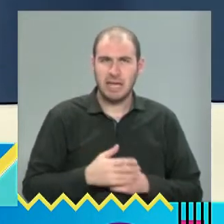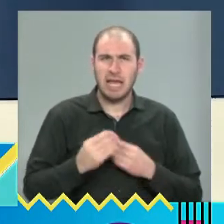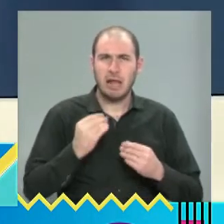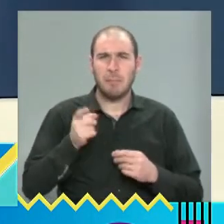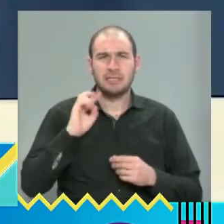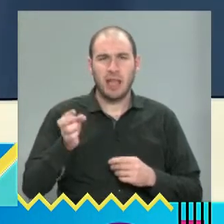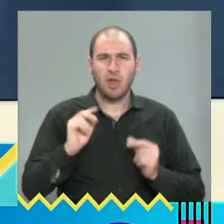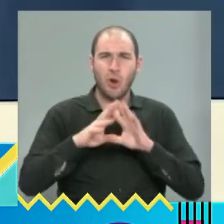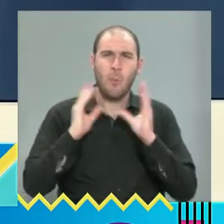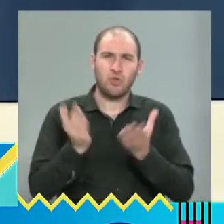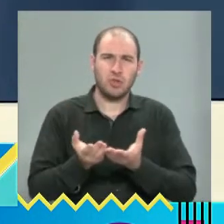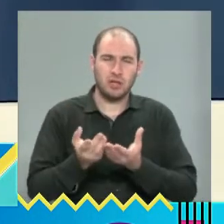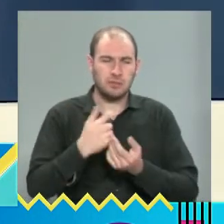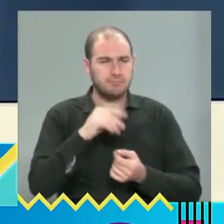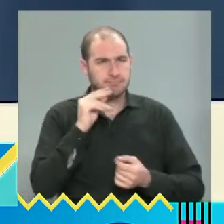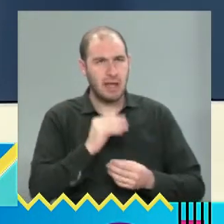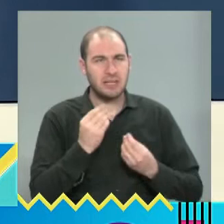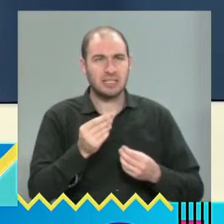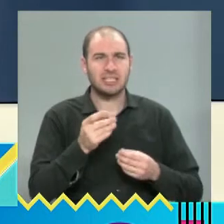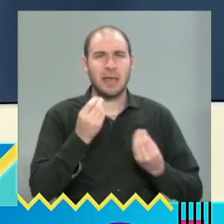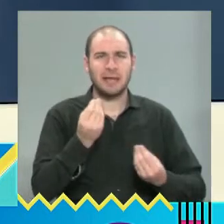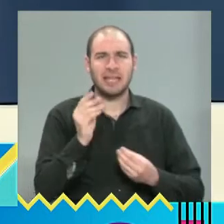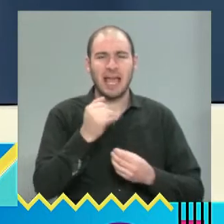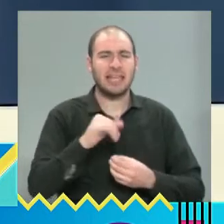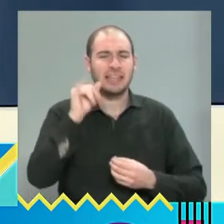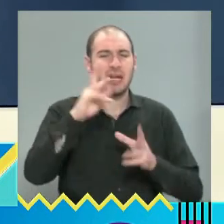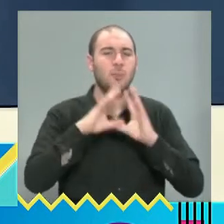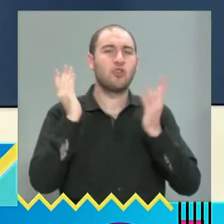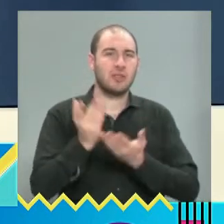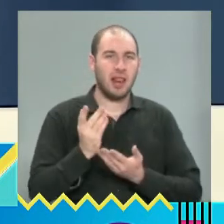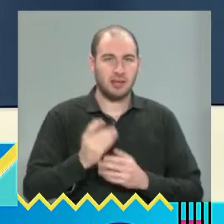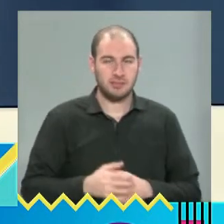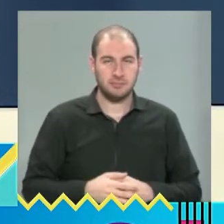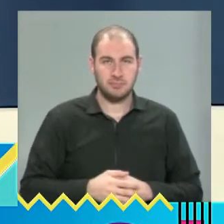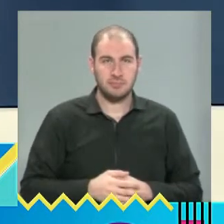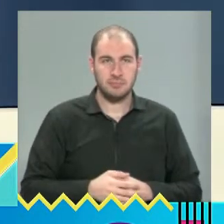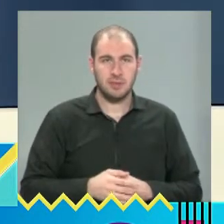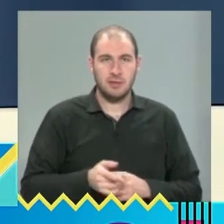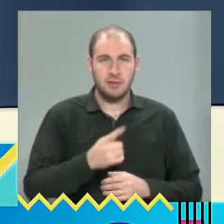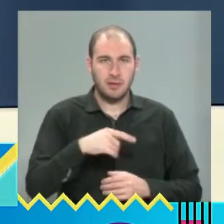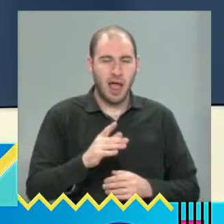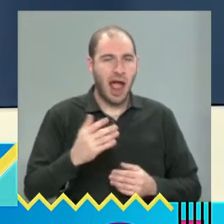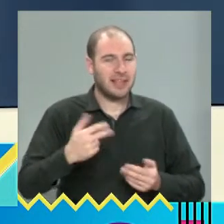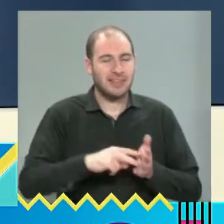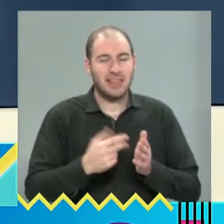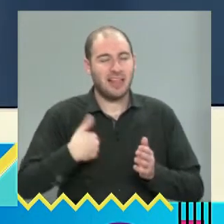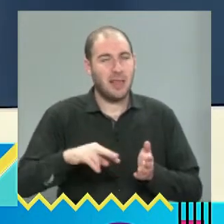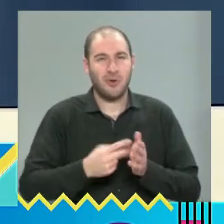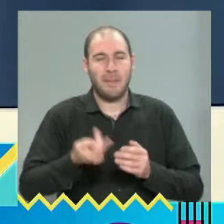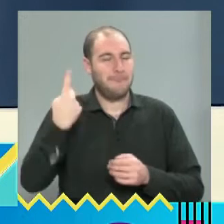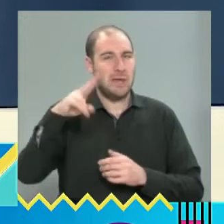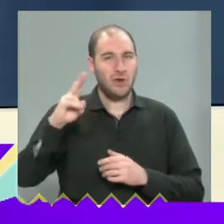con el dólar en el mundo, lo que tenemos que mirar es qué pasa con la tasa de interés en el mundo. Eso es lo que más le pega a Argentina, porque como